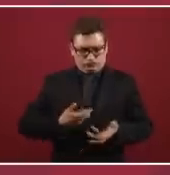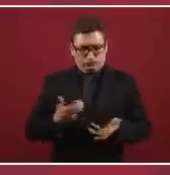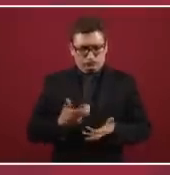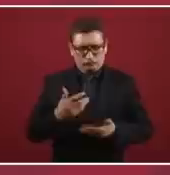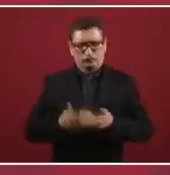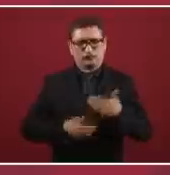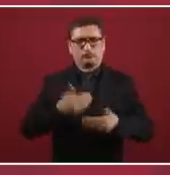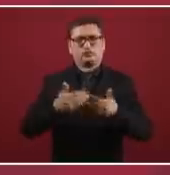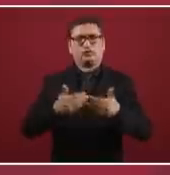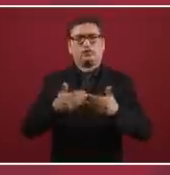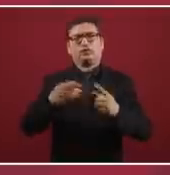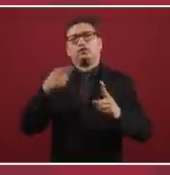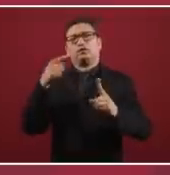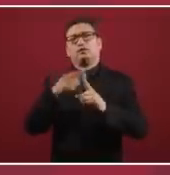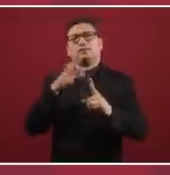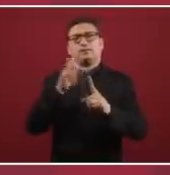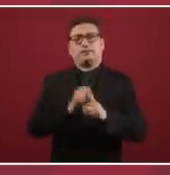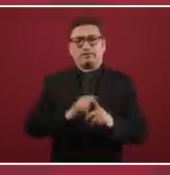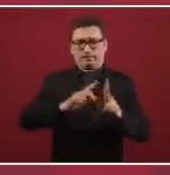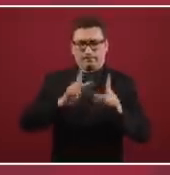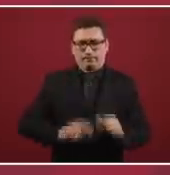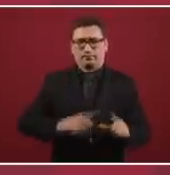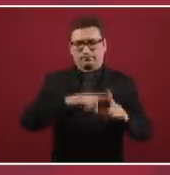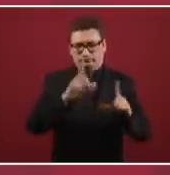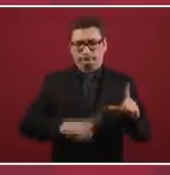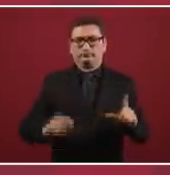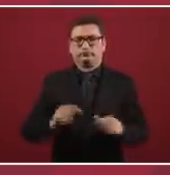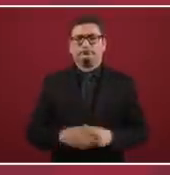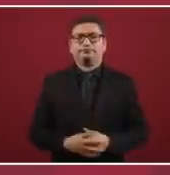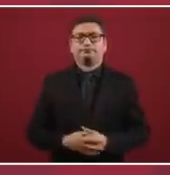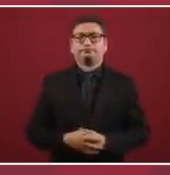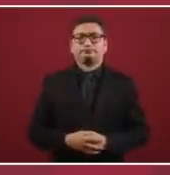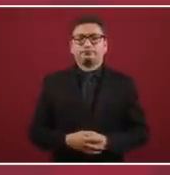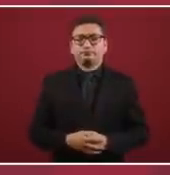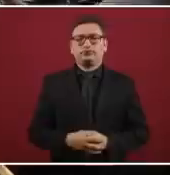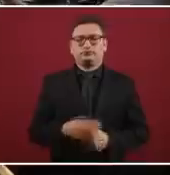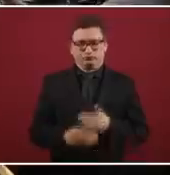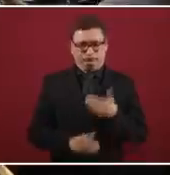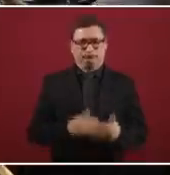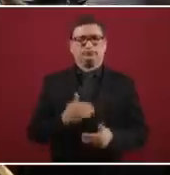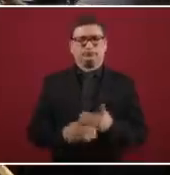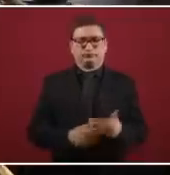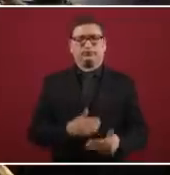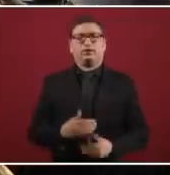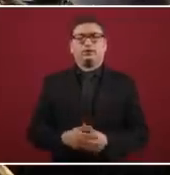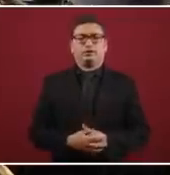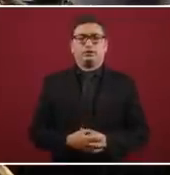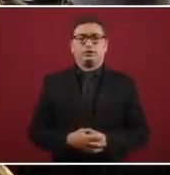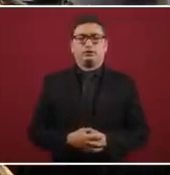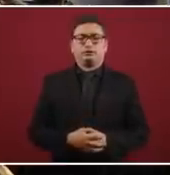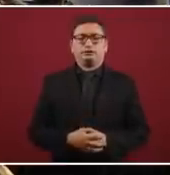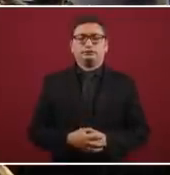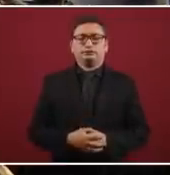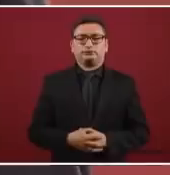conseguir la paz en el país, que vamos a avanzar. Estamos